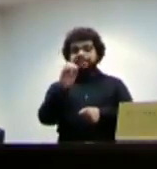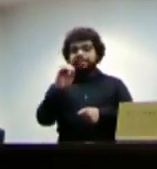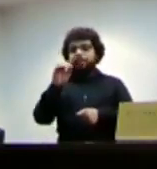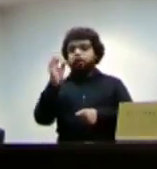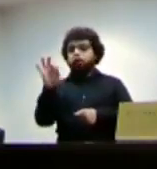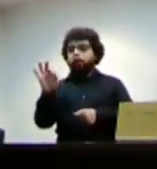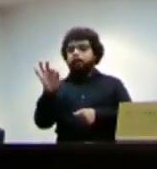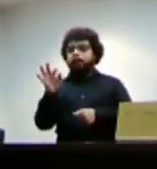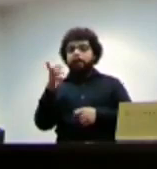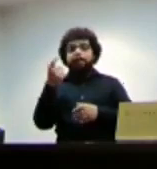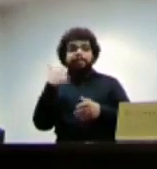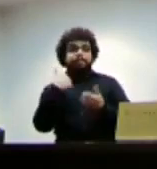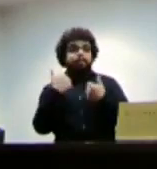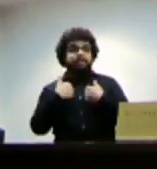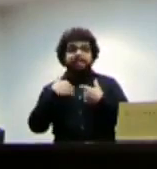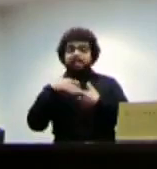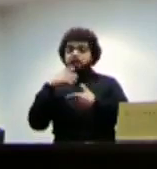pero